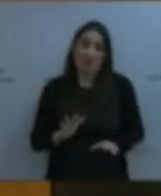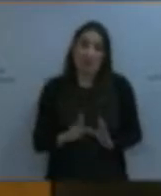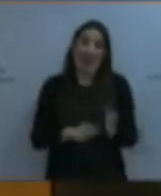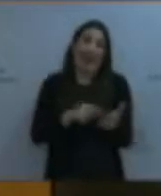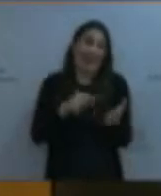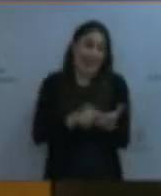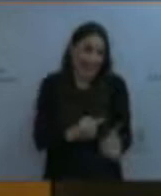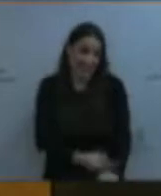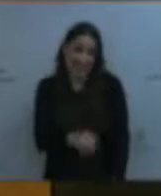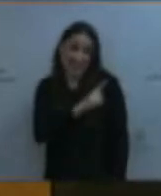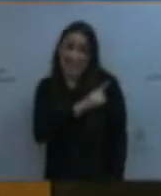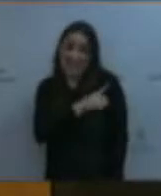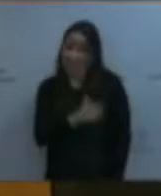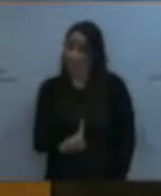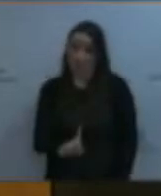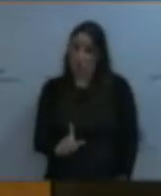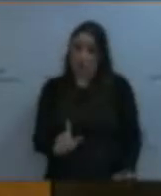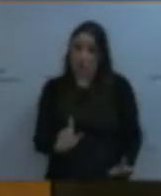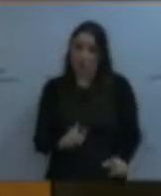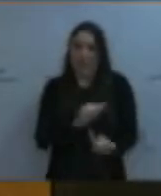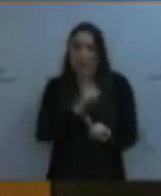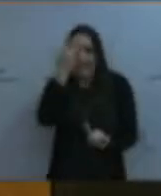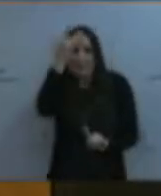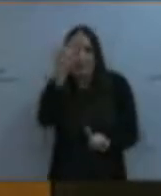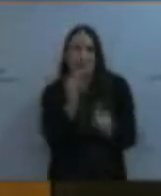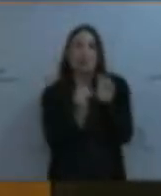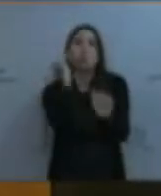muy exigente, ni está poniendo las expectativas muy altas. Gracias.